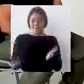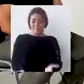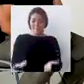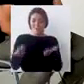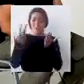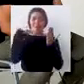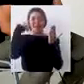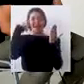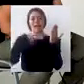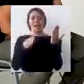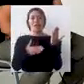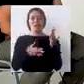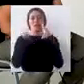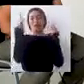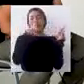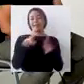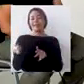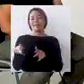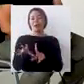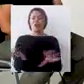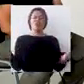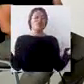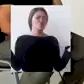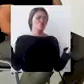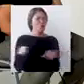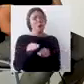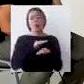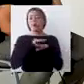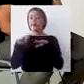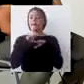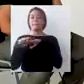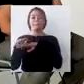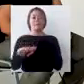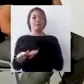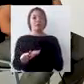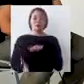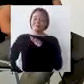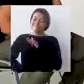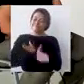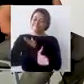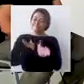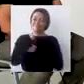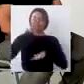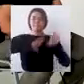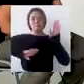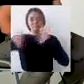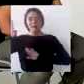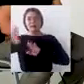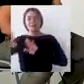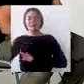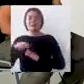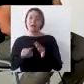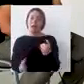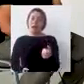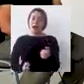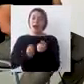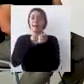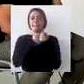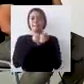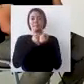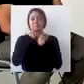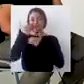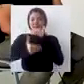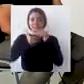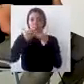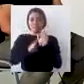lectura en nuestra gente. Por eso todos están invitados a seguir participando de estos procesos, a que nos sigan apoyando para que estos